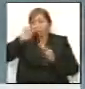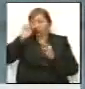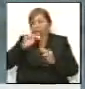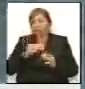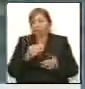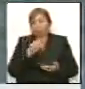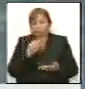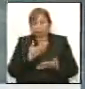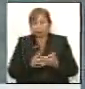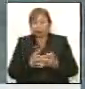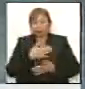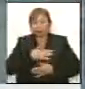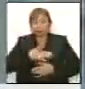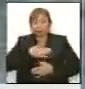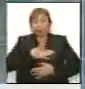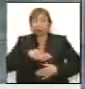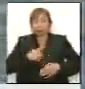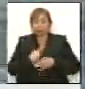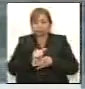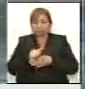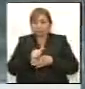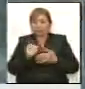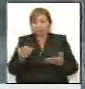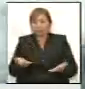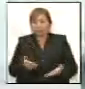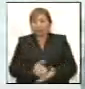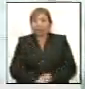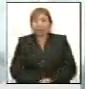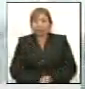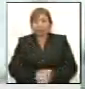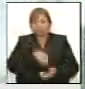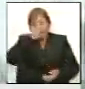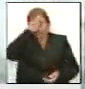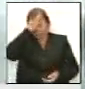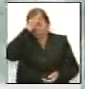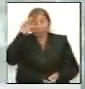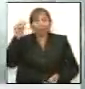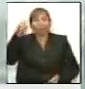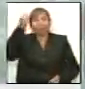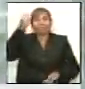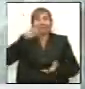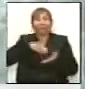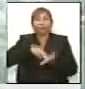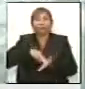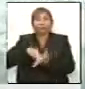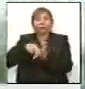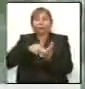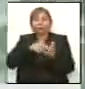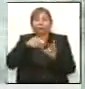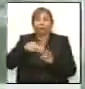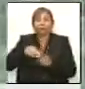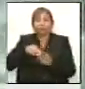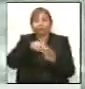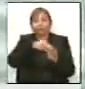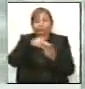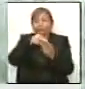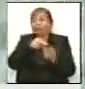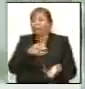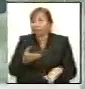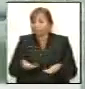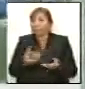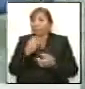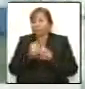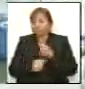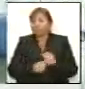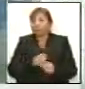el lugar preferido para practicar este deporte. El Perú es campeón mundial de tabla desde 1965, año en que se